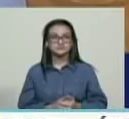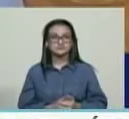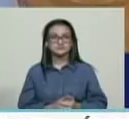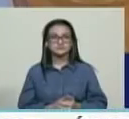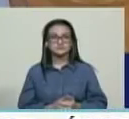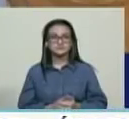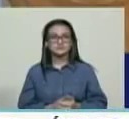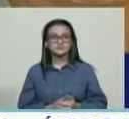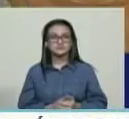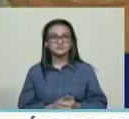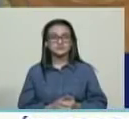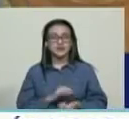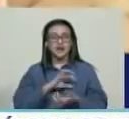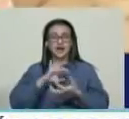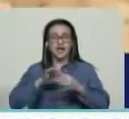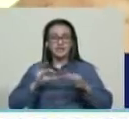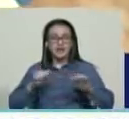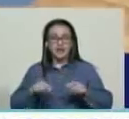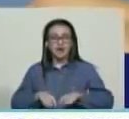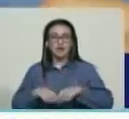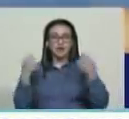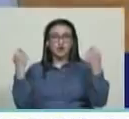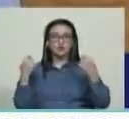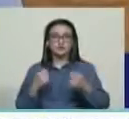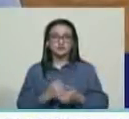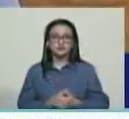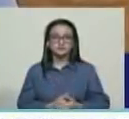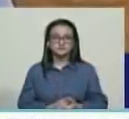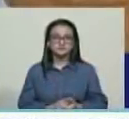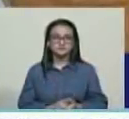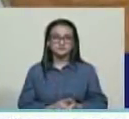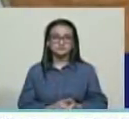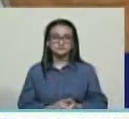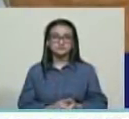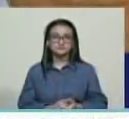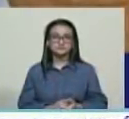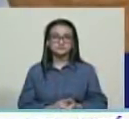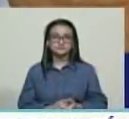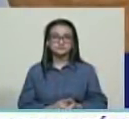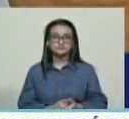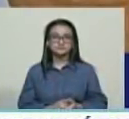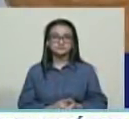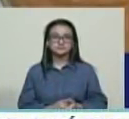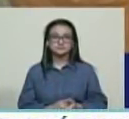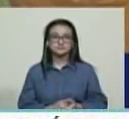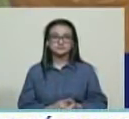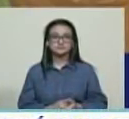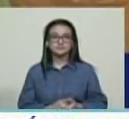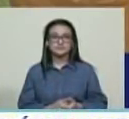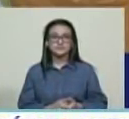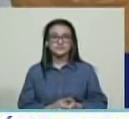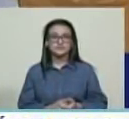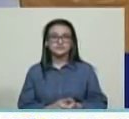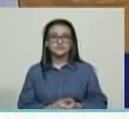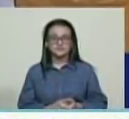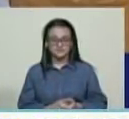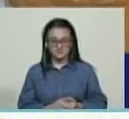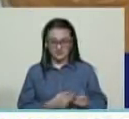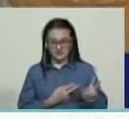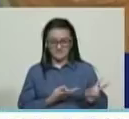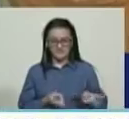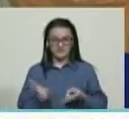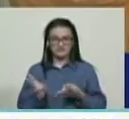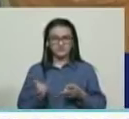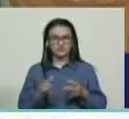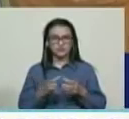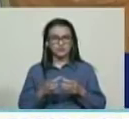con unas cadenas rotas. Unas cadenas rotas. Y nos metemos aquí, invitación, el ciclo combinado Francisco Iznardi,